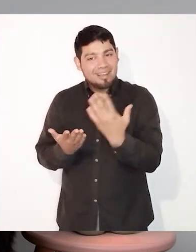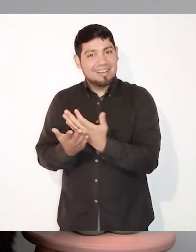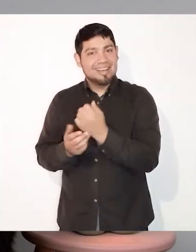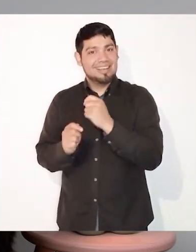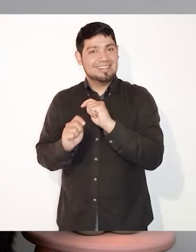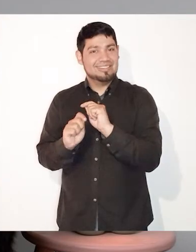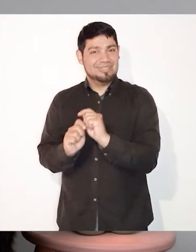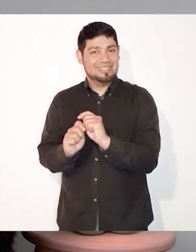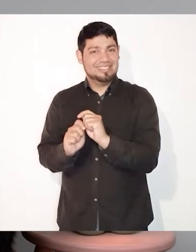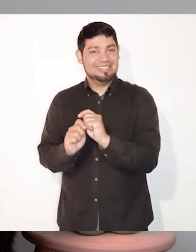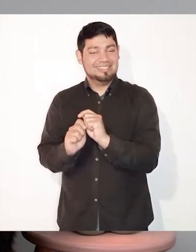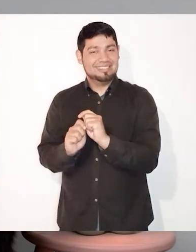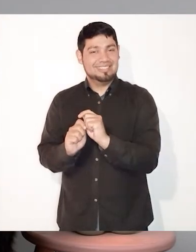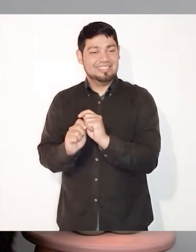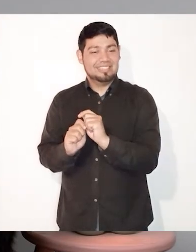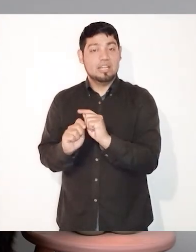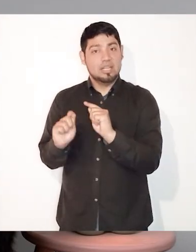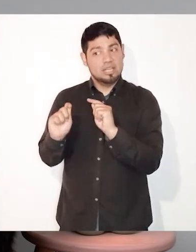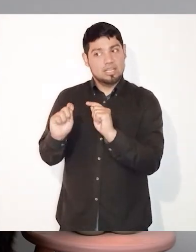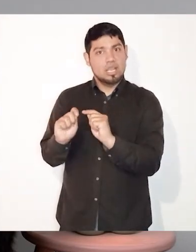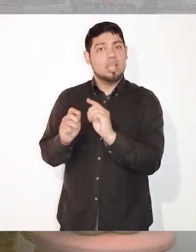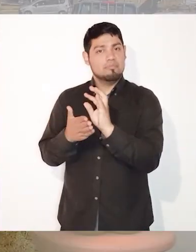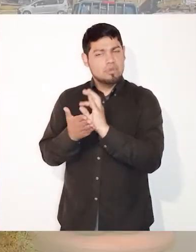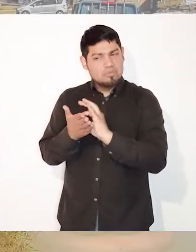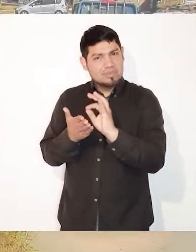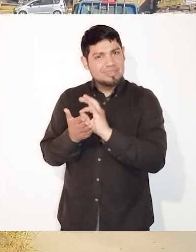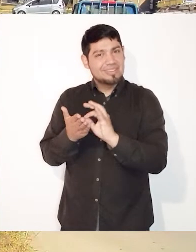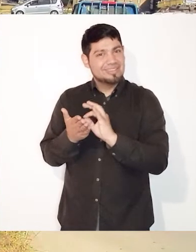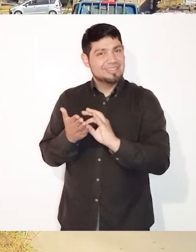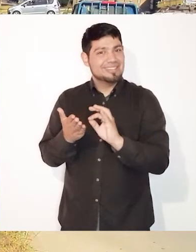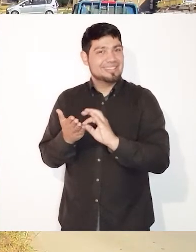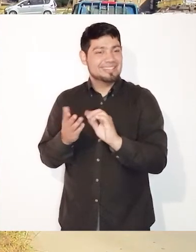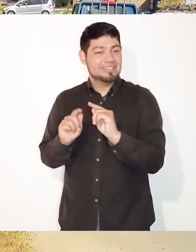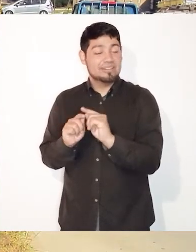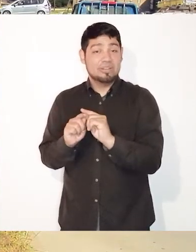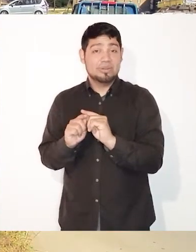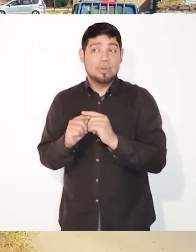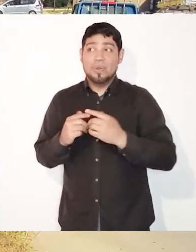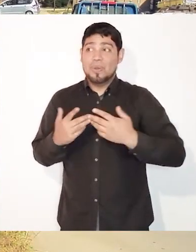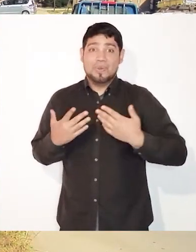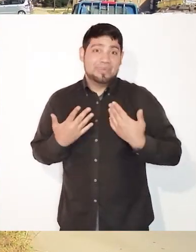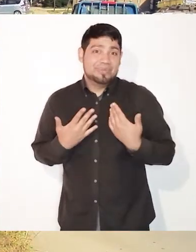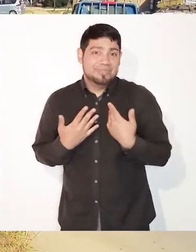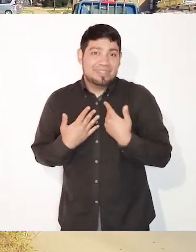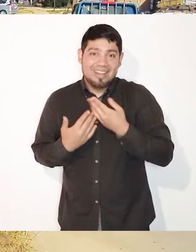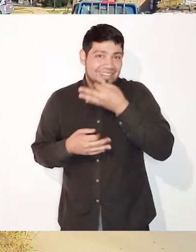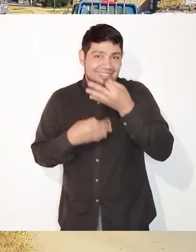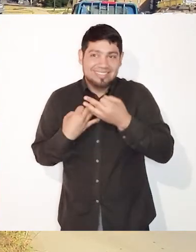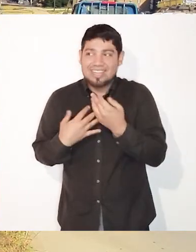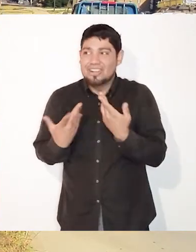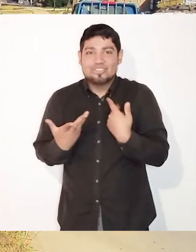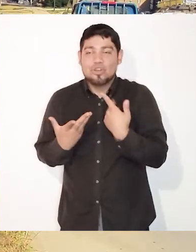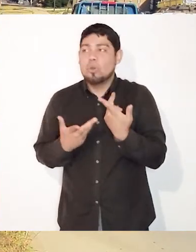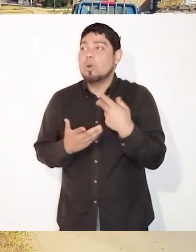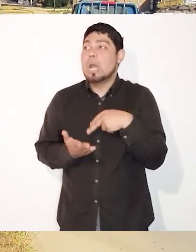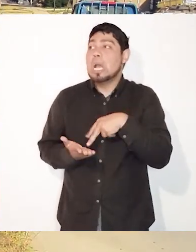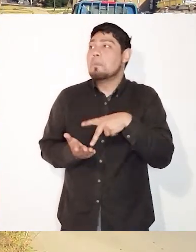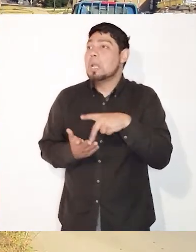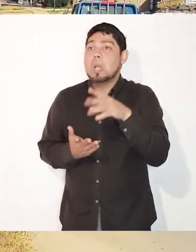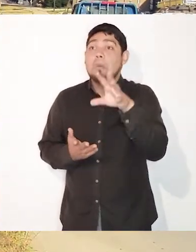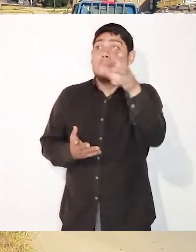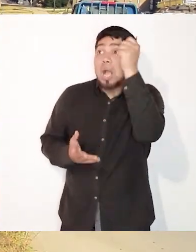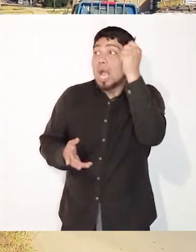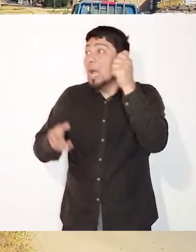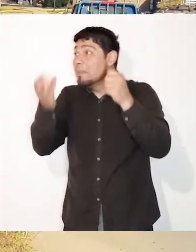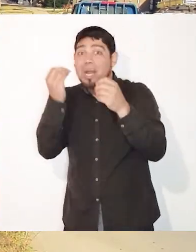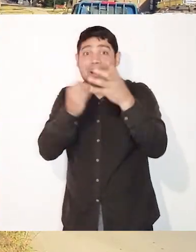trabaja su instrumento. El instrumento de los escritores es el lenguaje. Como tal, no tengo esa idea de inspiración. Lo que sí